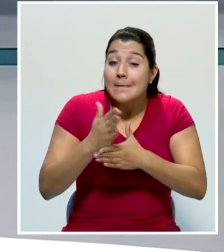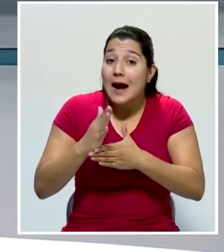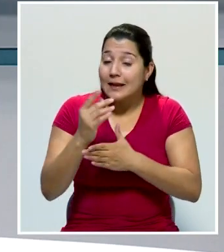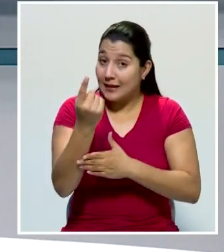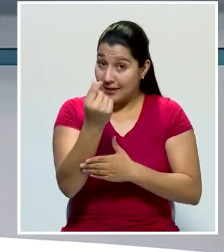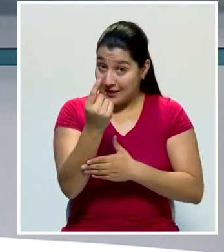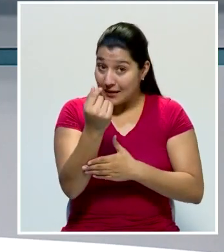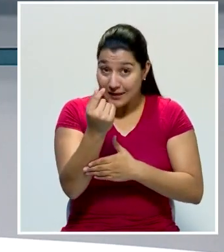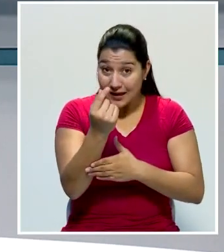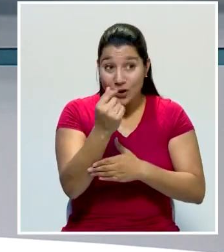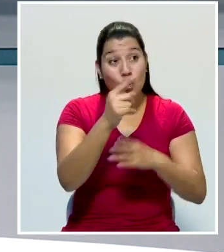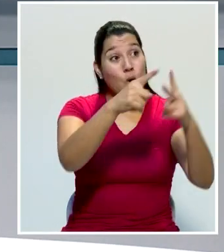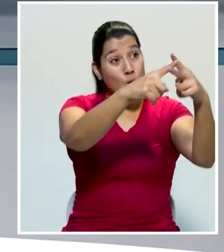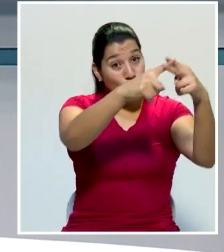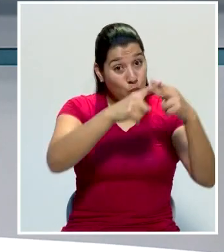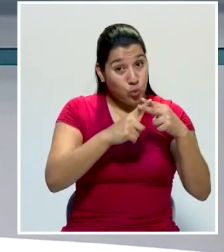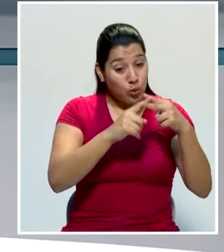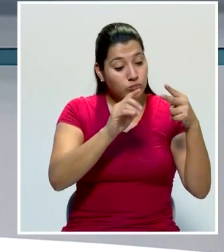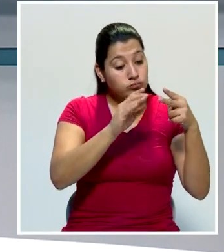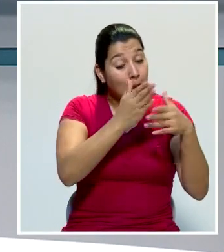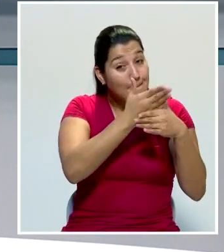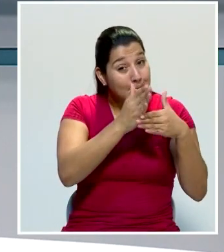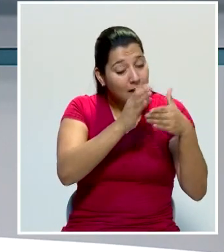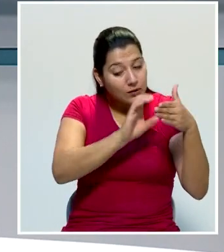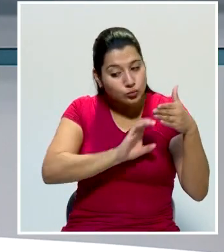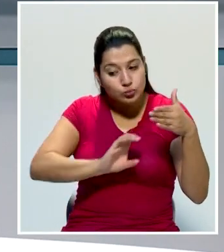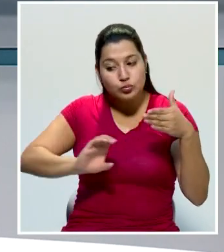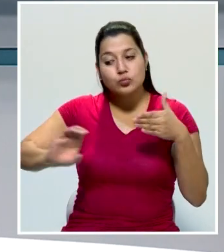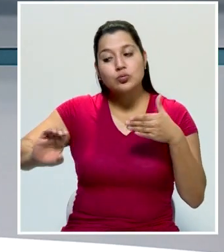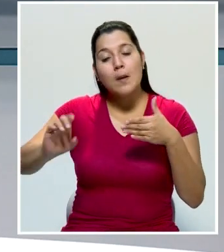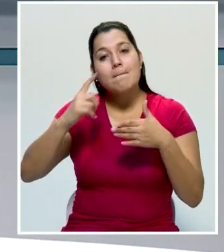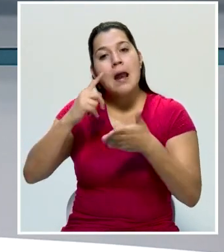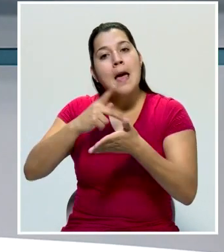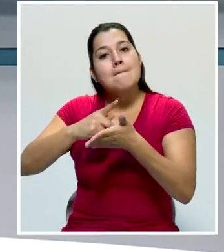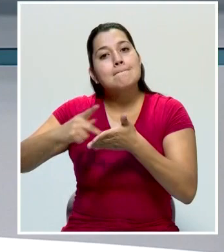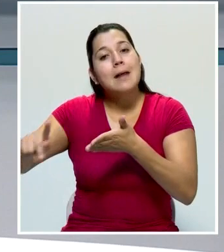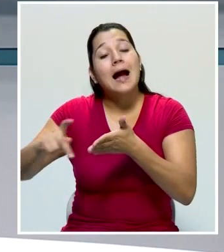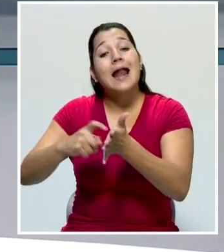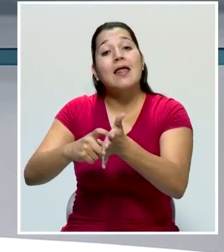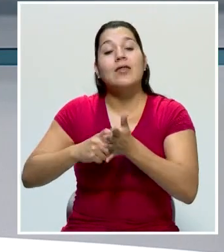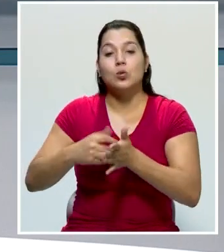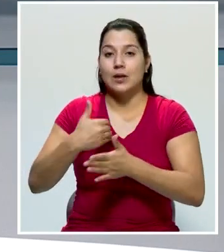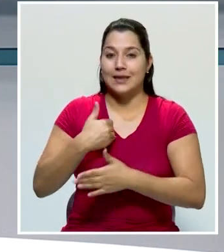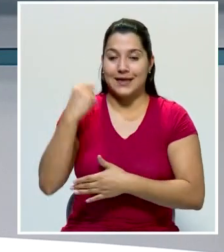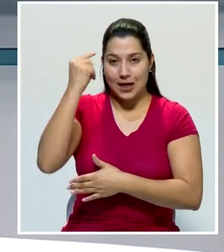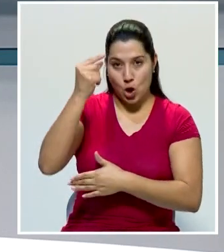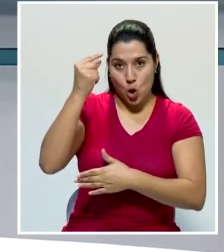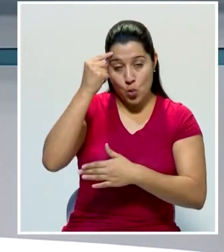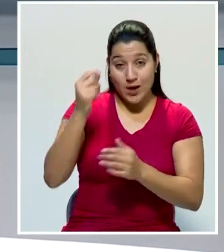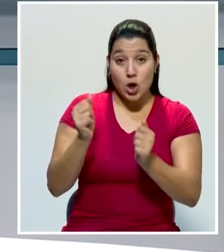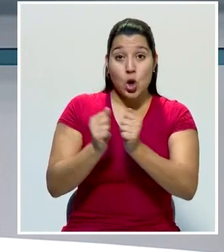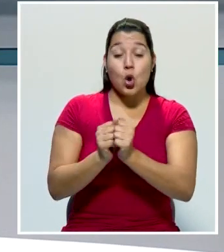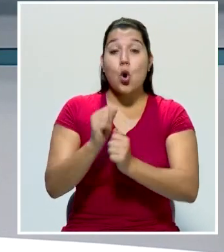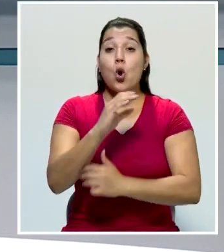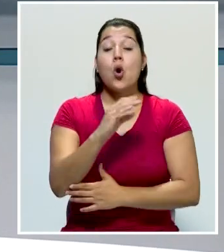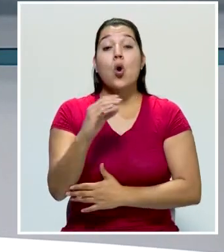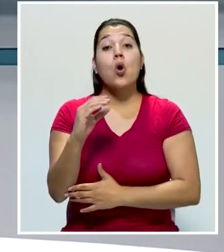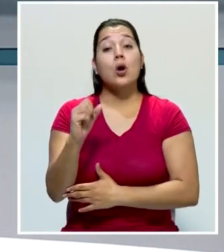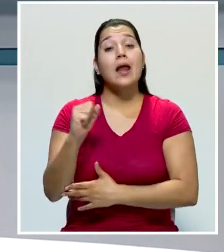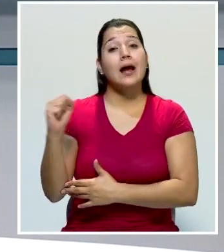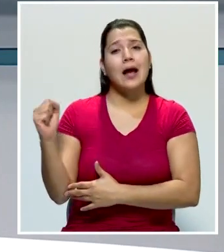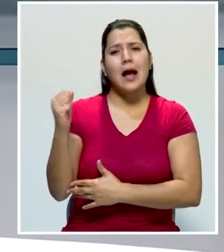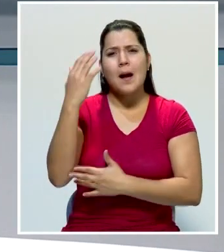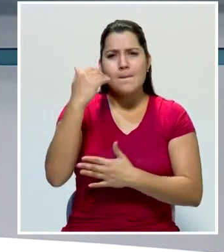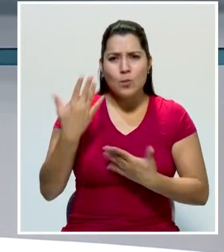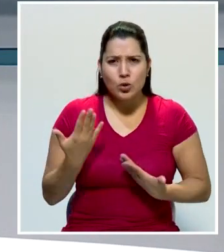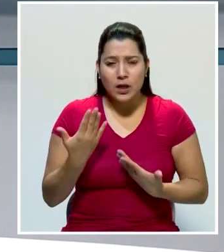se destine a cancelar la millonaria deuda que el Estado mantiene con la Caja, ya que algunos de estos créditos